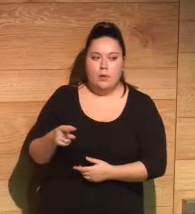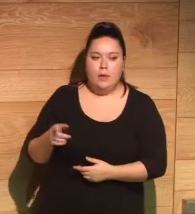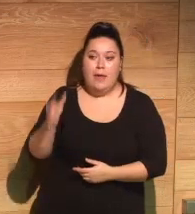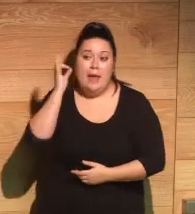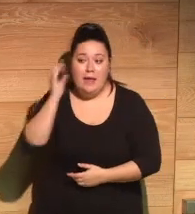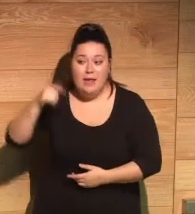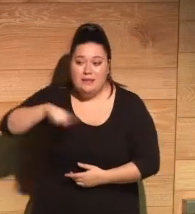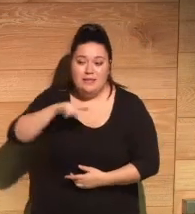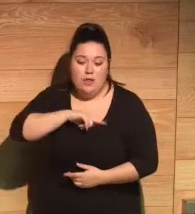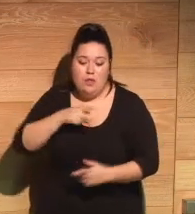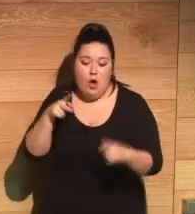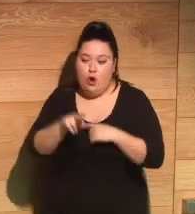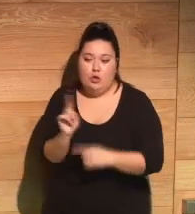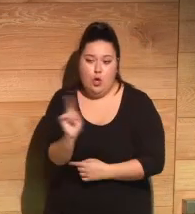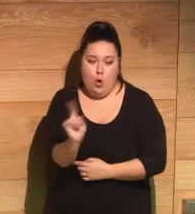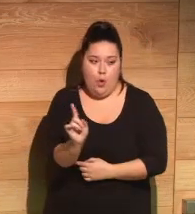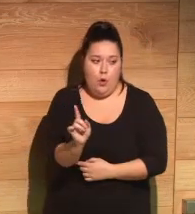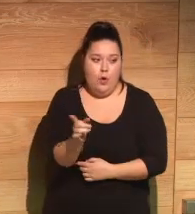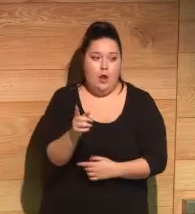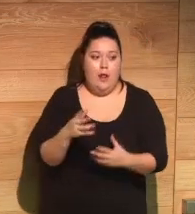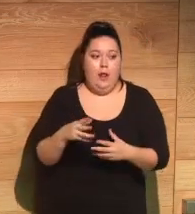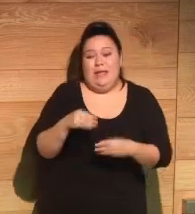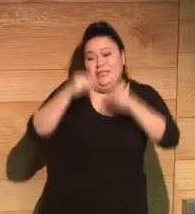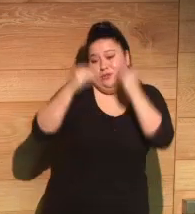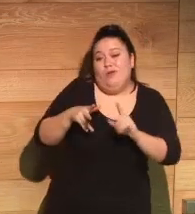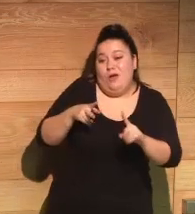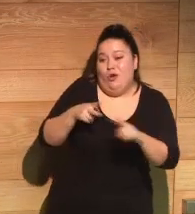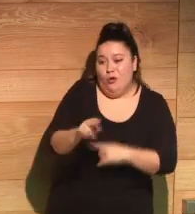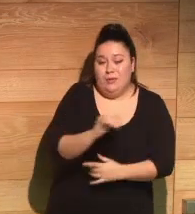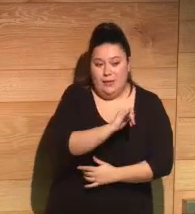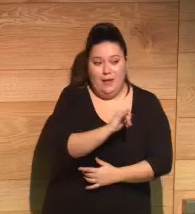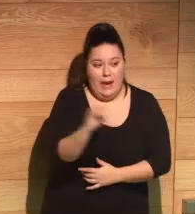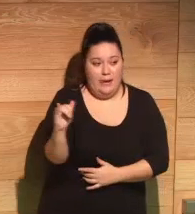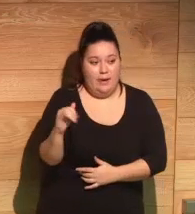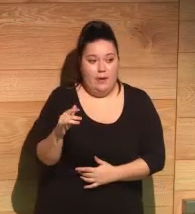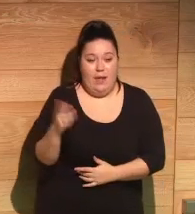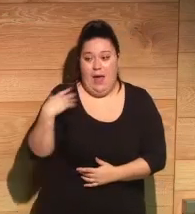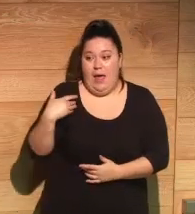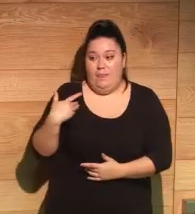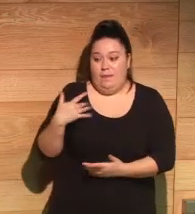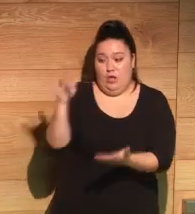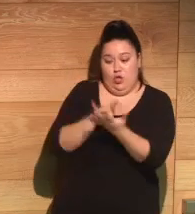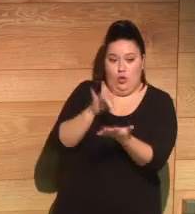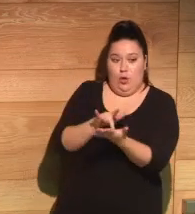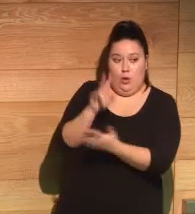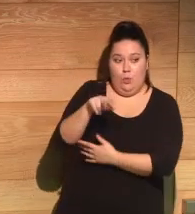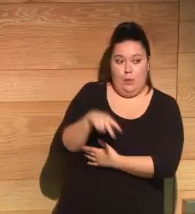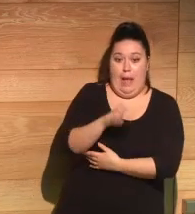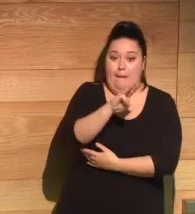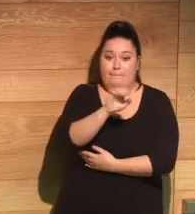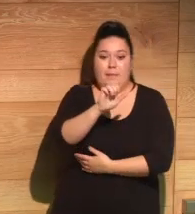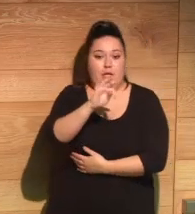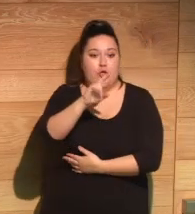son un corte, lo que digo es que los hechos son un corte. Claro, sí, y esto nunca ha sucedido. Nunca ha sucedido que ya no vaya a haber más petróleo, ni